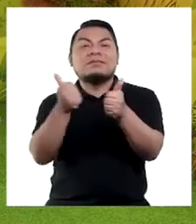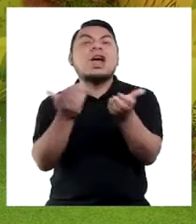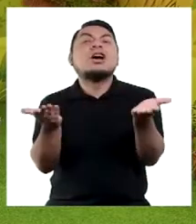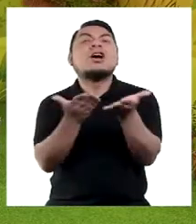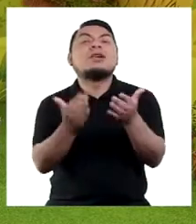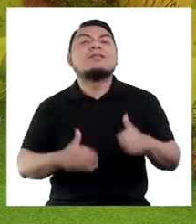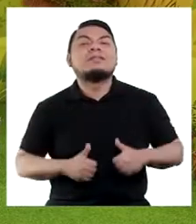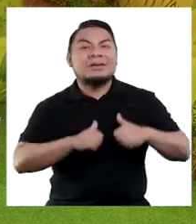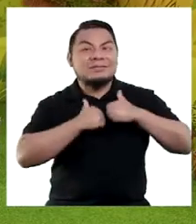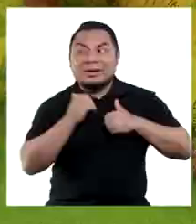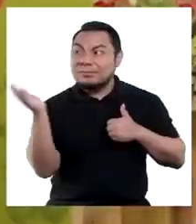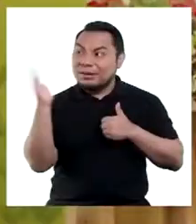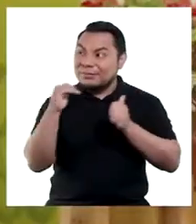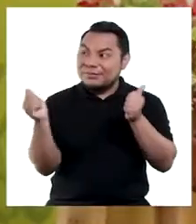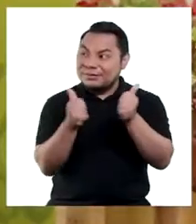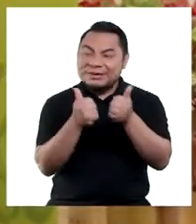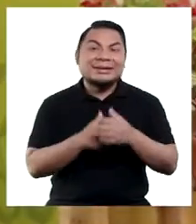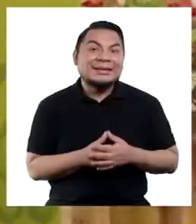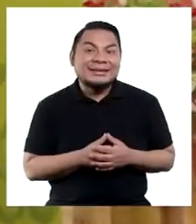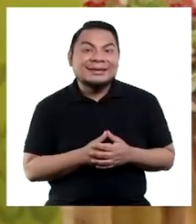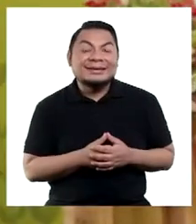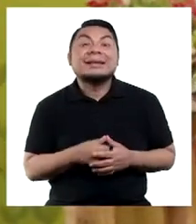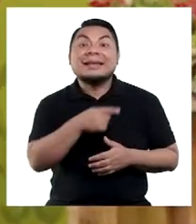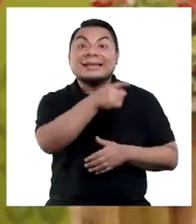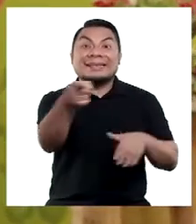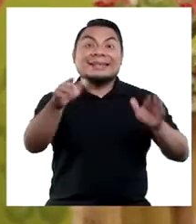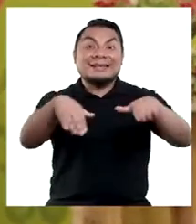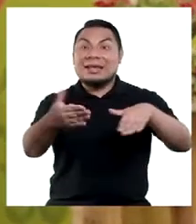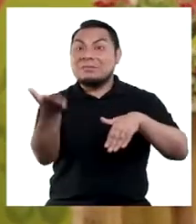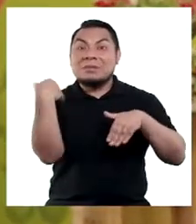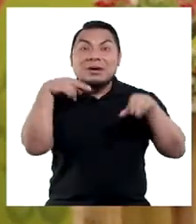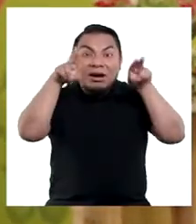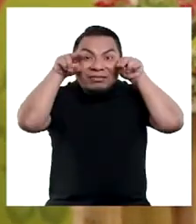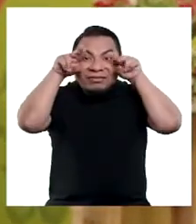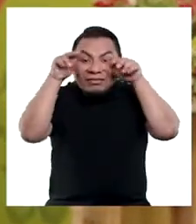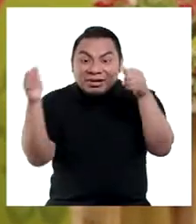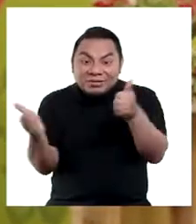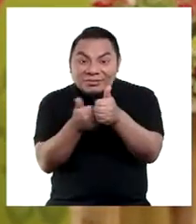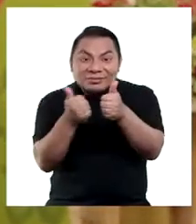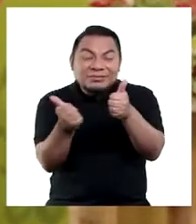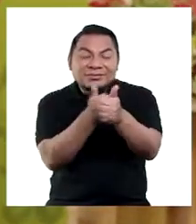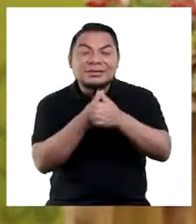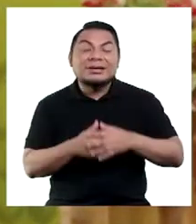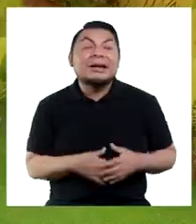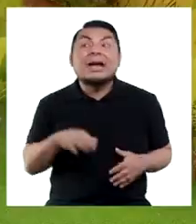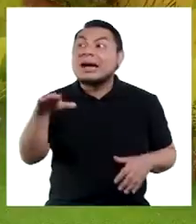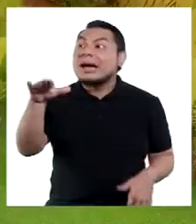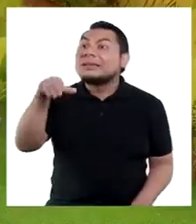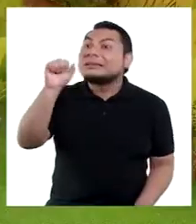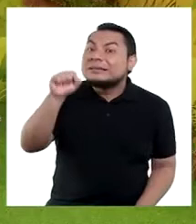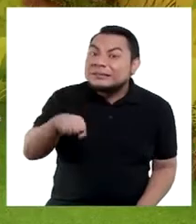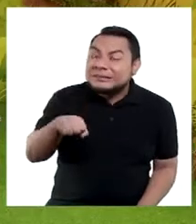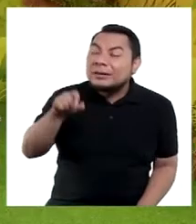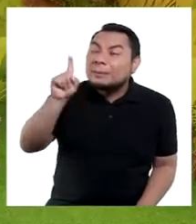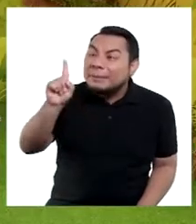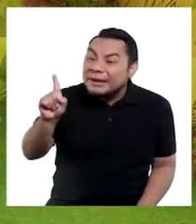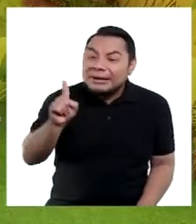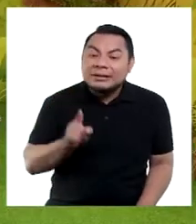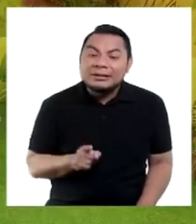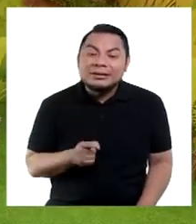dónde vivía niñas y niños vamos sigamos al conejo si dice pero pero pero